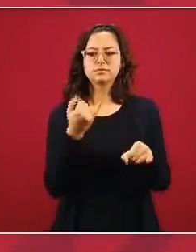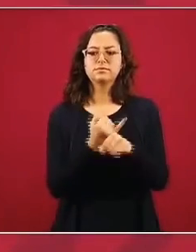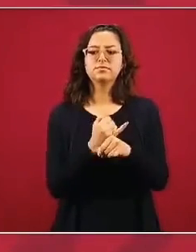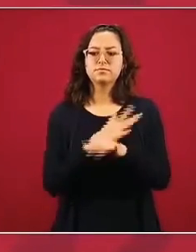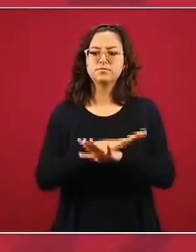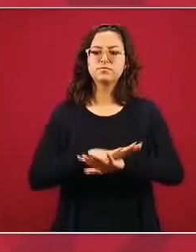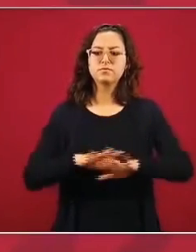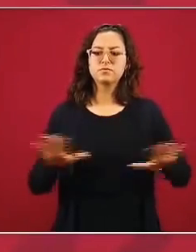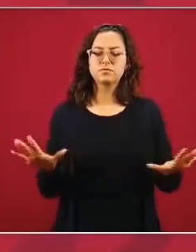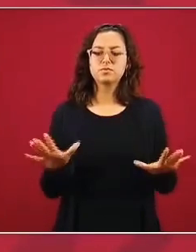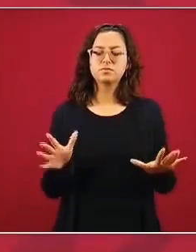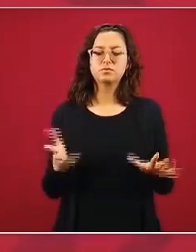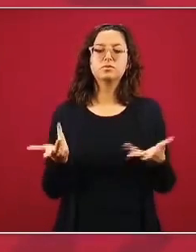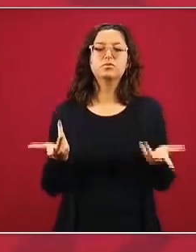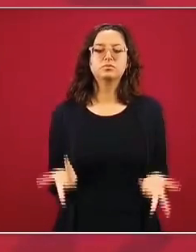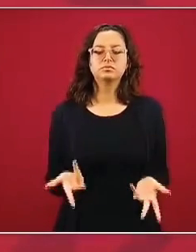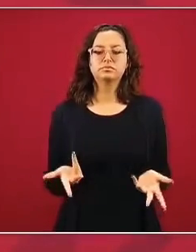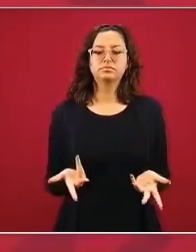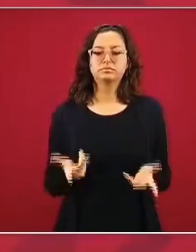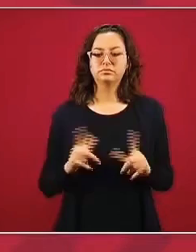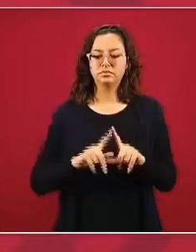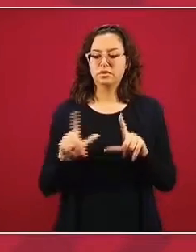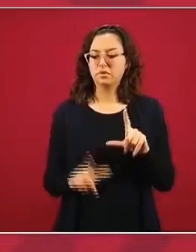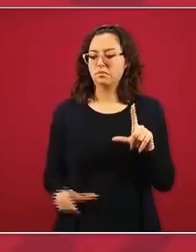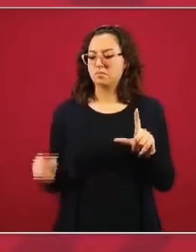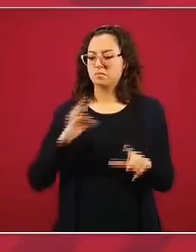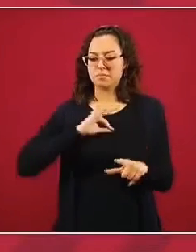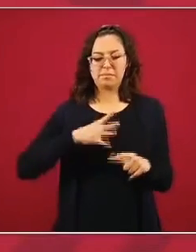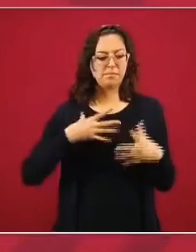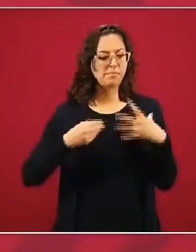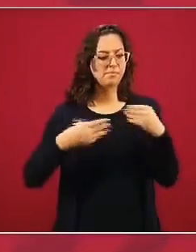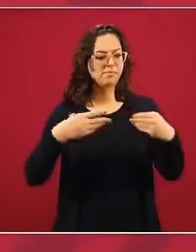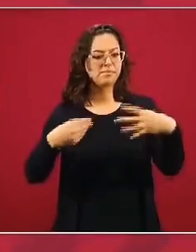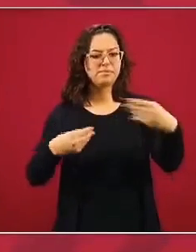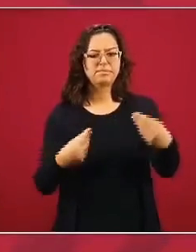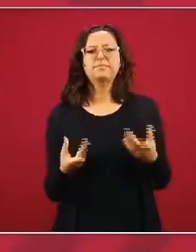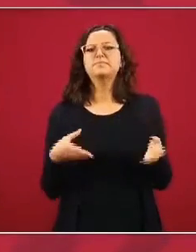cómo está el comportamiento de la pandemia en el país, porque lo está haciendo